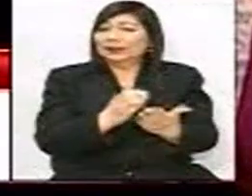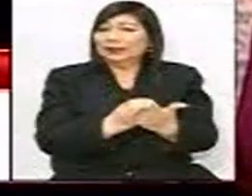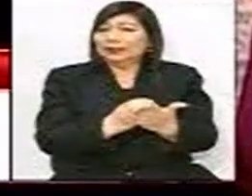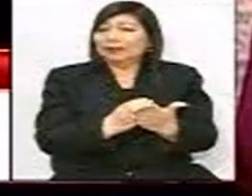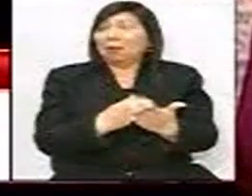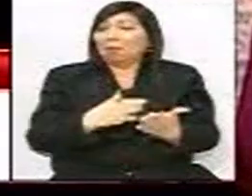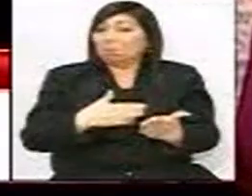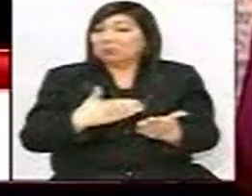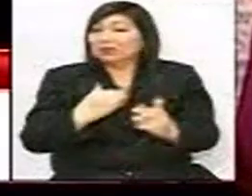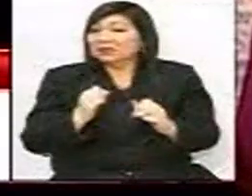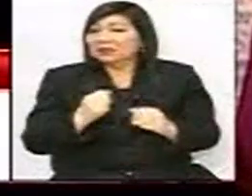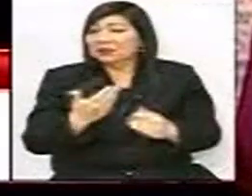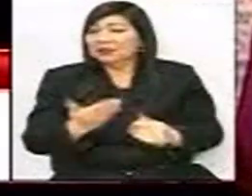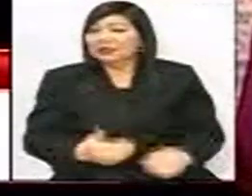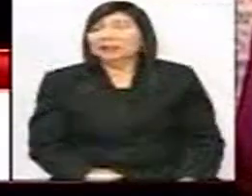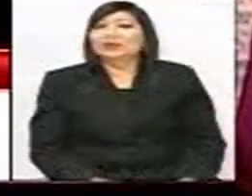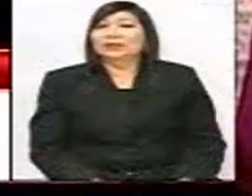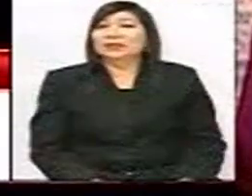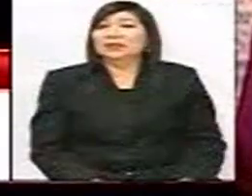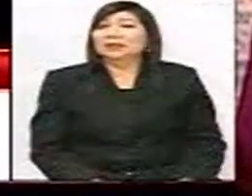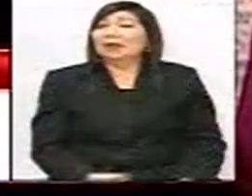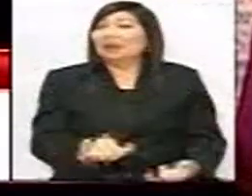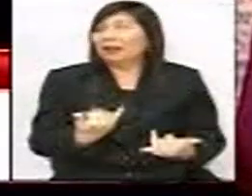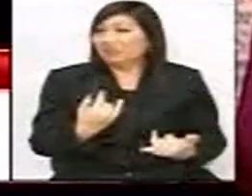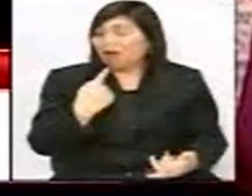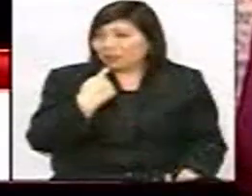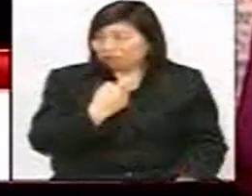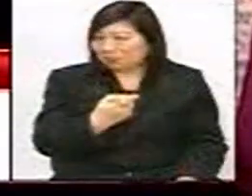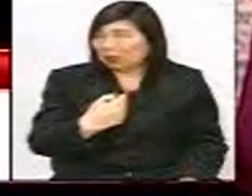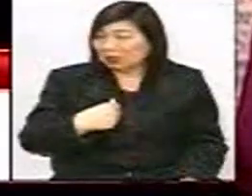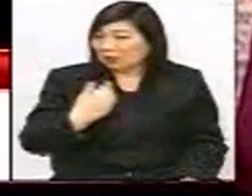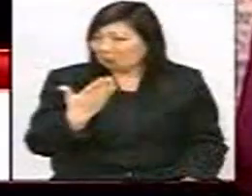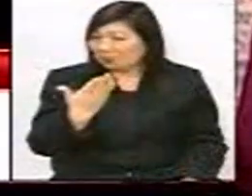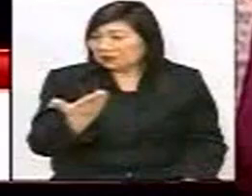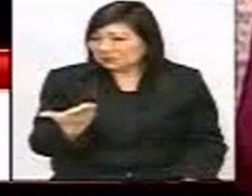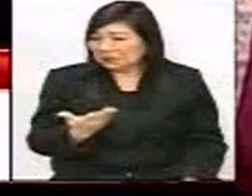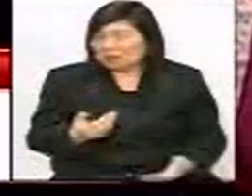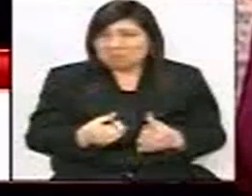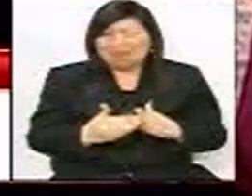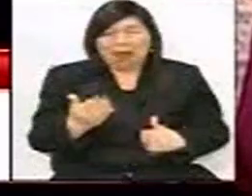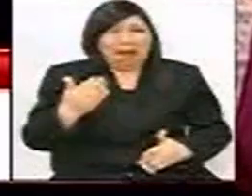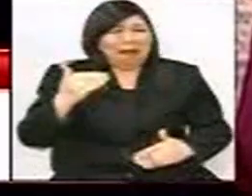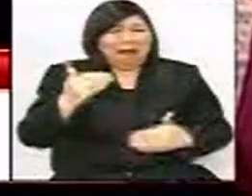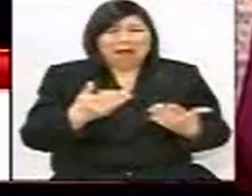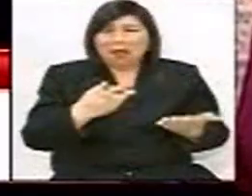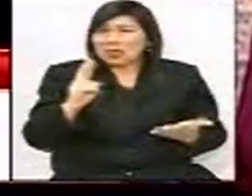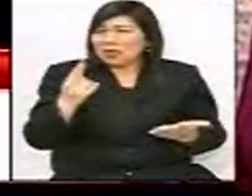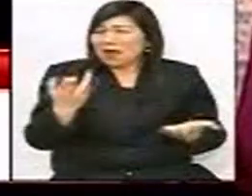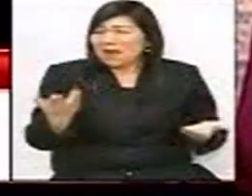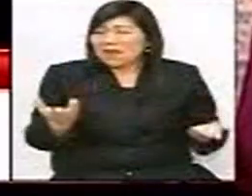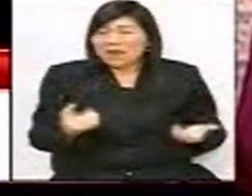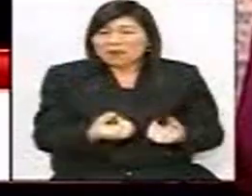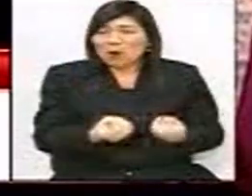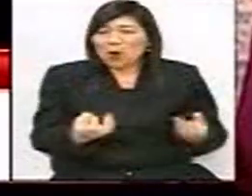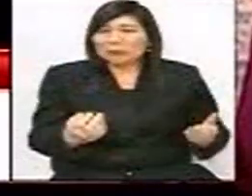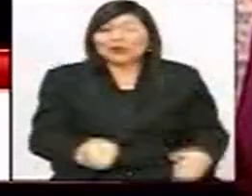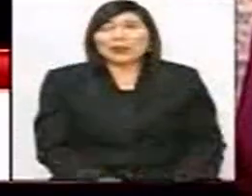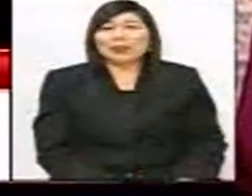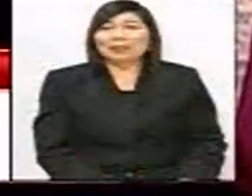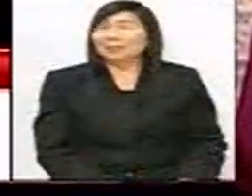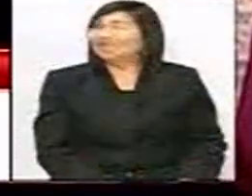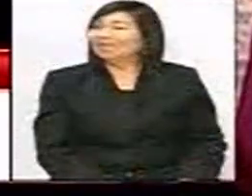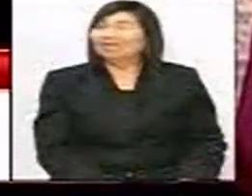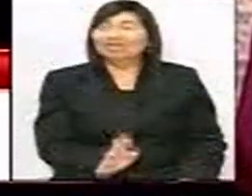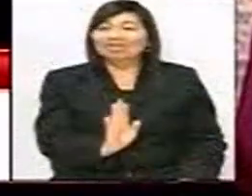¿Se podrán quejar al CIADI estos señores? Habiendo tremendos escándalos de corrupción,